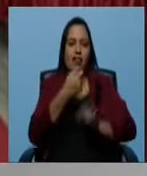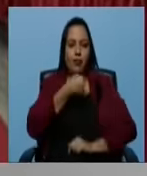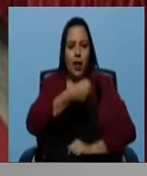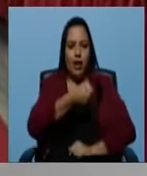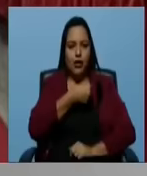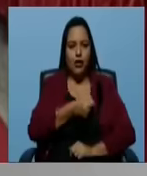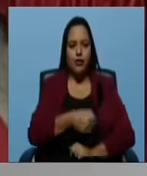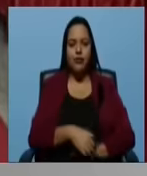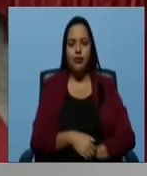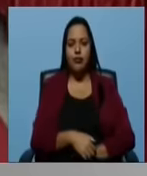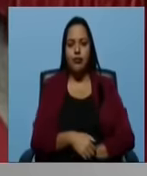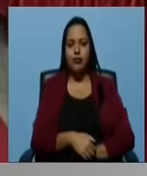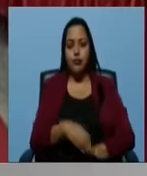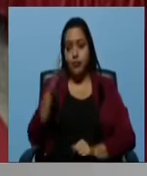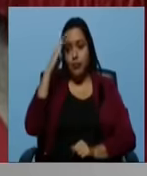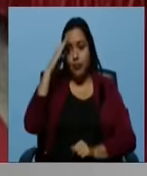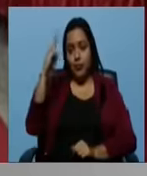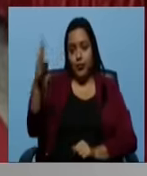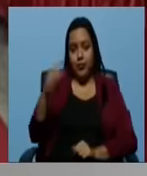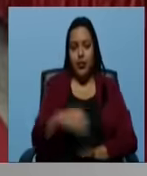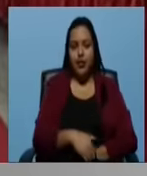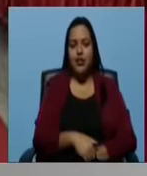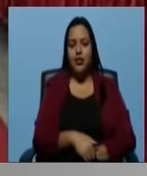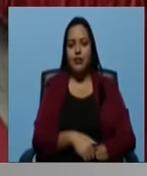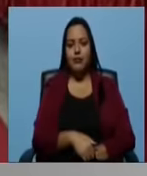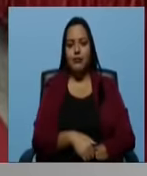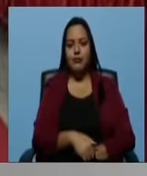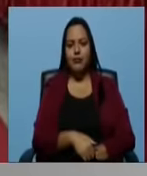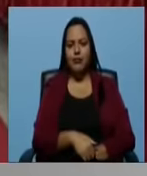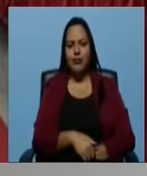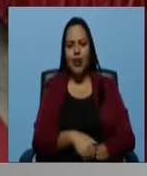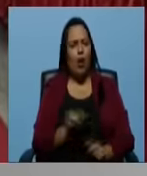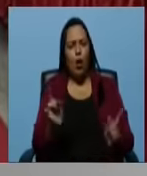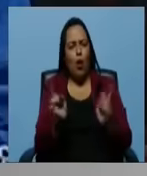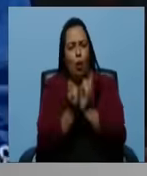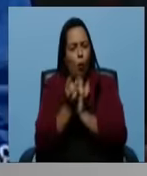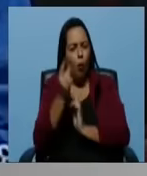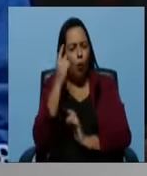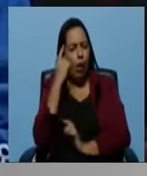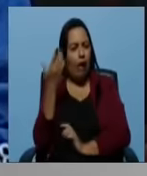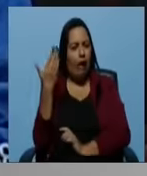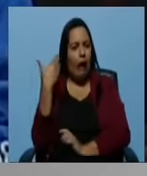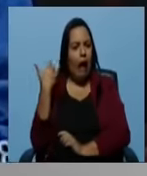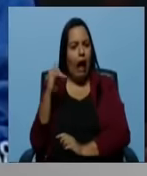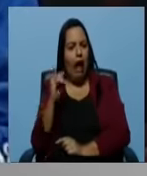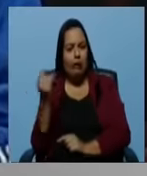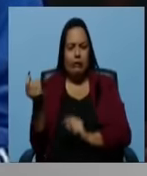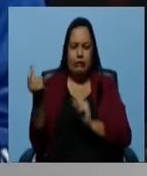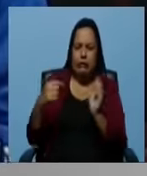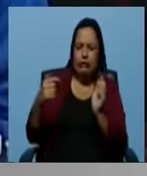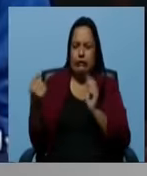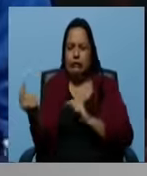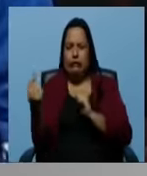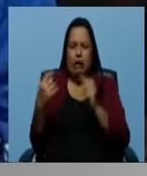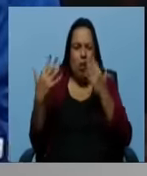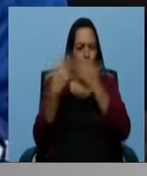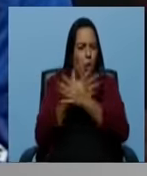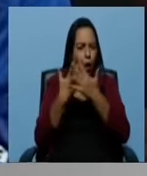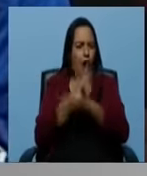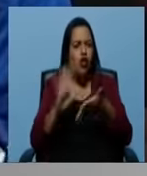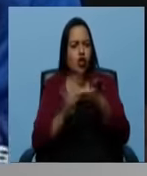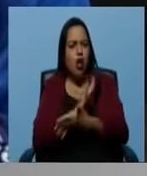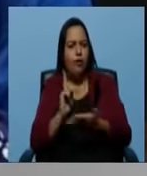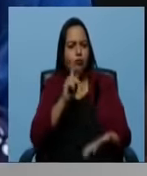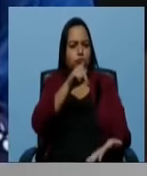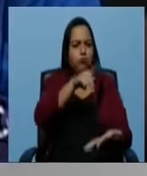Televisión. Saludos, capitán. Pues recientemente se ha generado un mar de contradicciones con lo que es el asilo